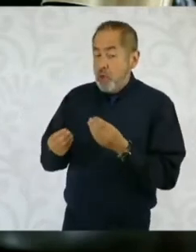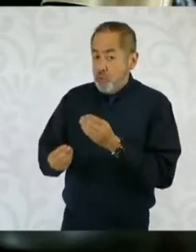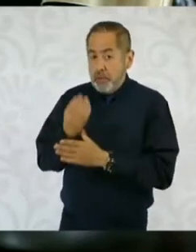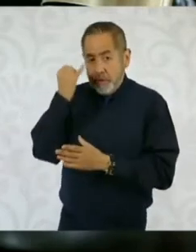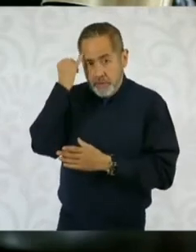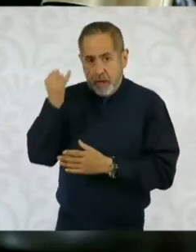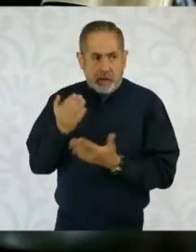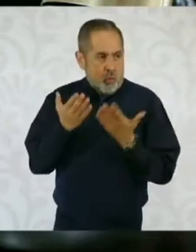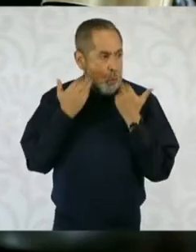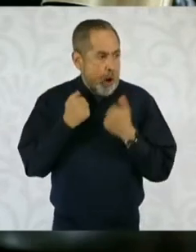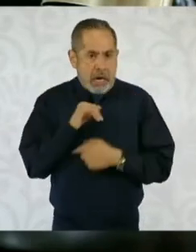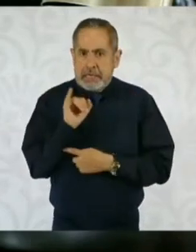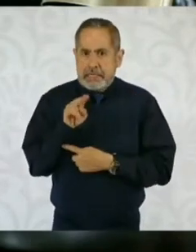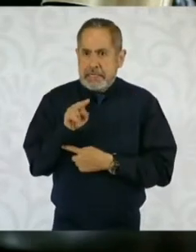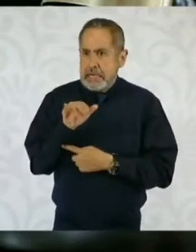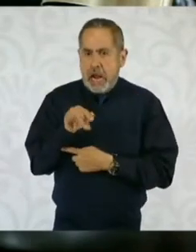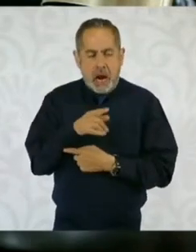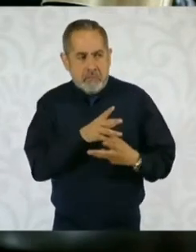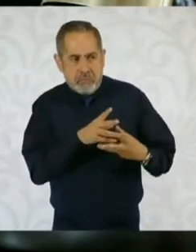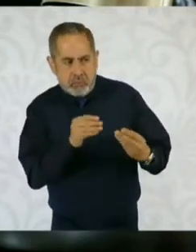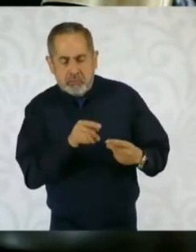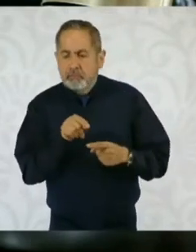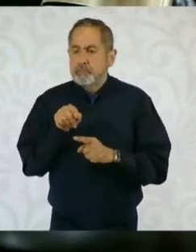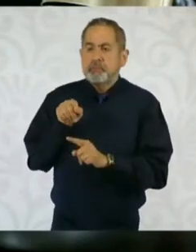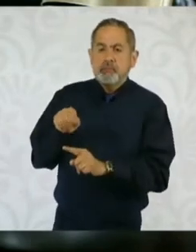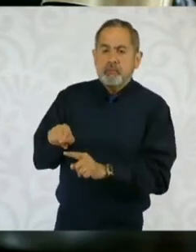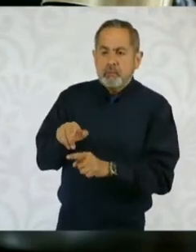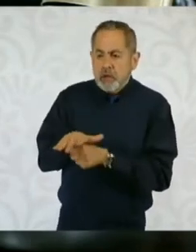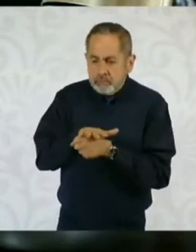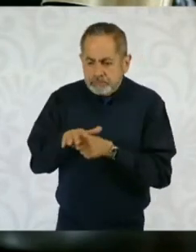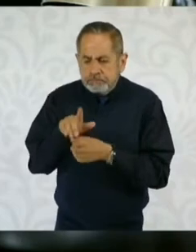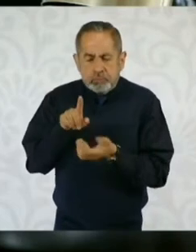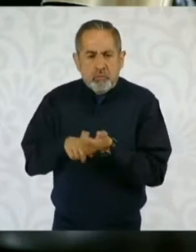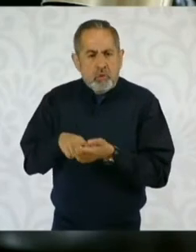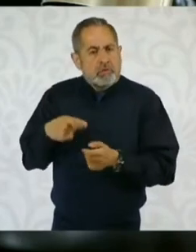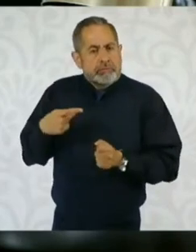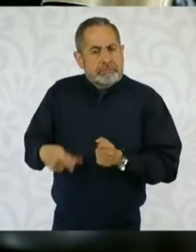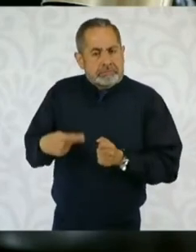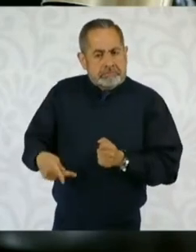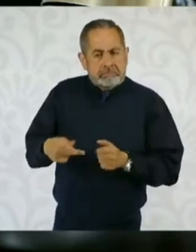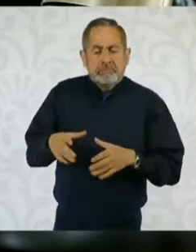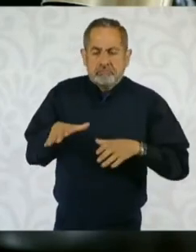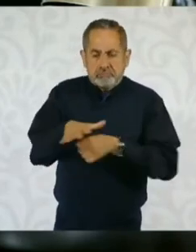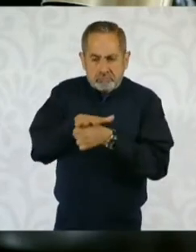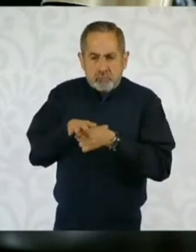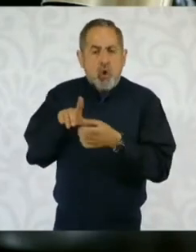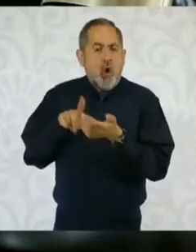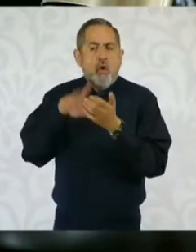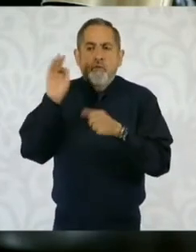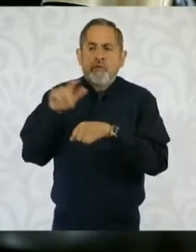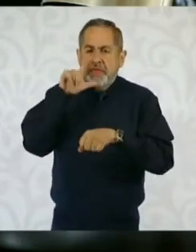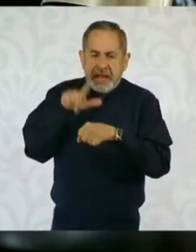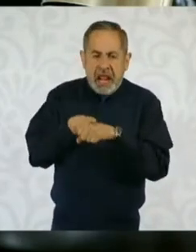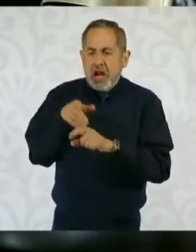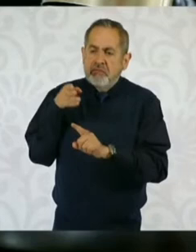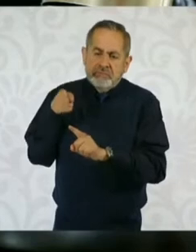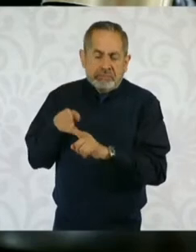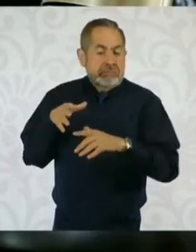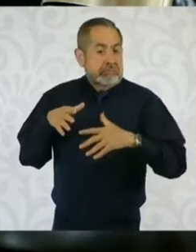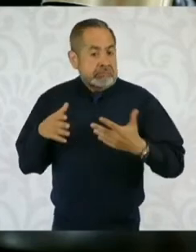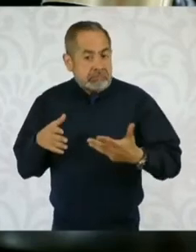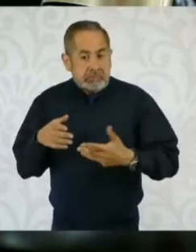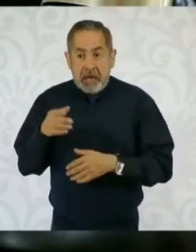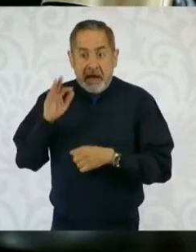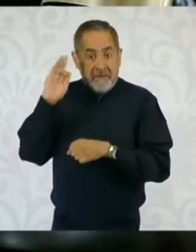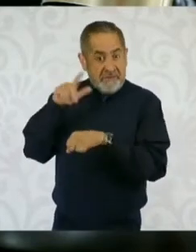como ya no está el INAI, la parte local se va a resolver a nivel local, la parte federal a nivel federal, y en el caso de los